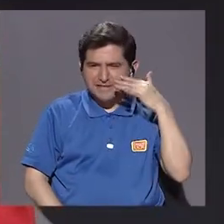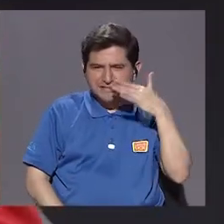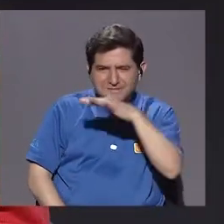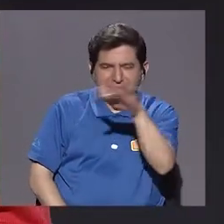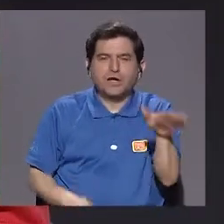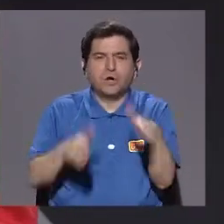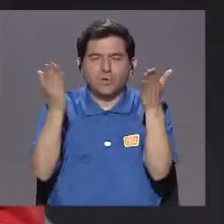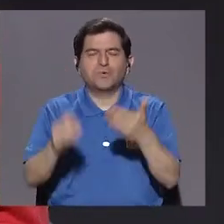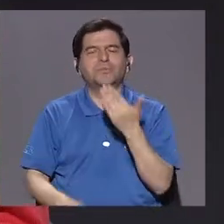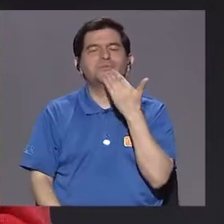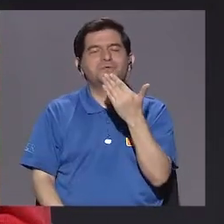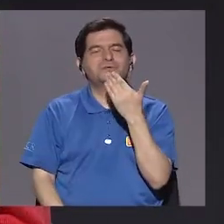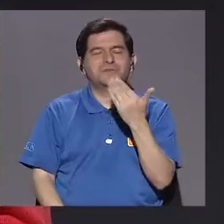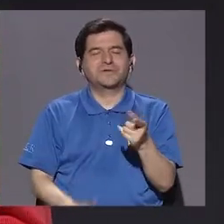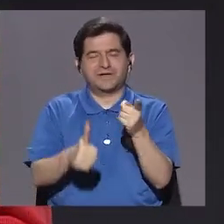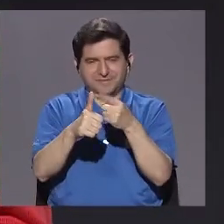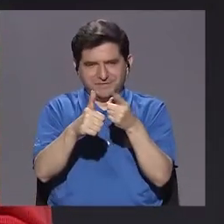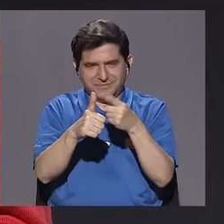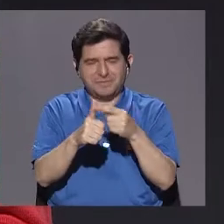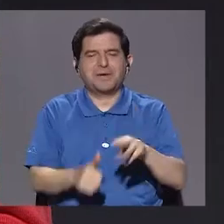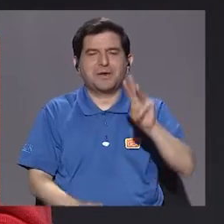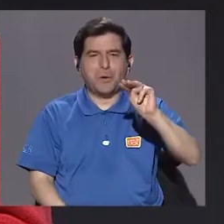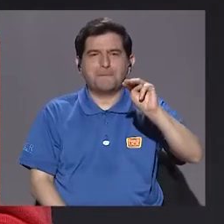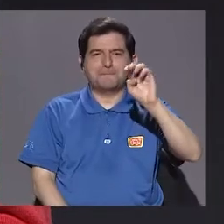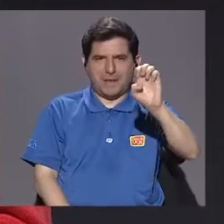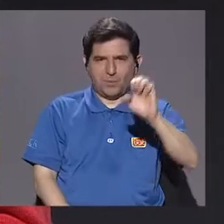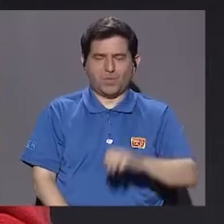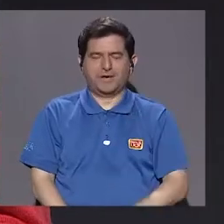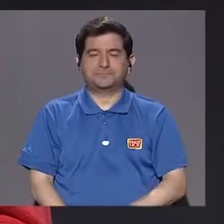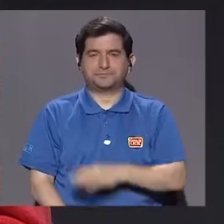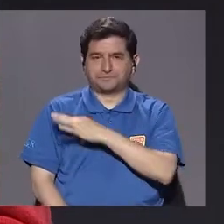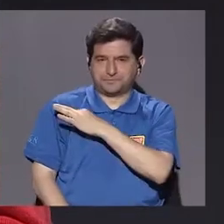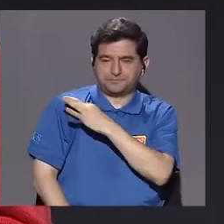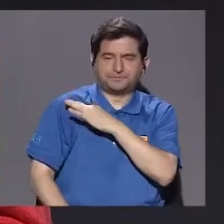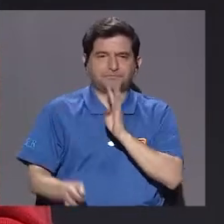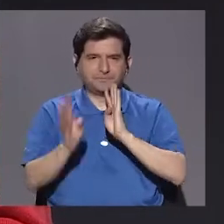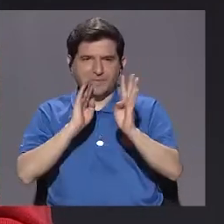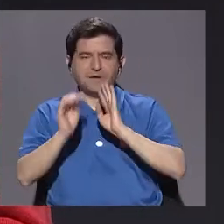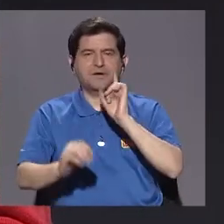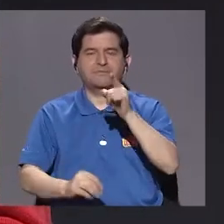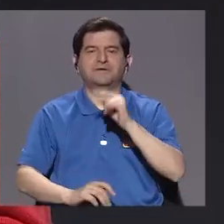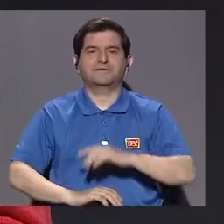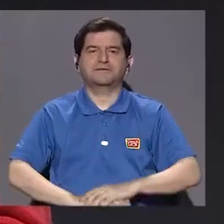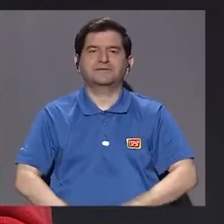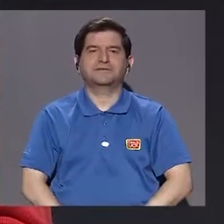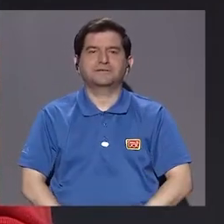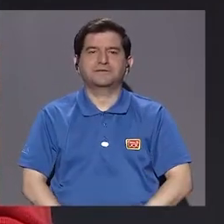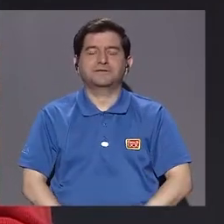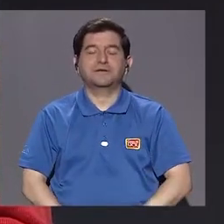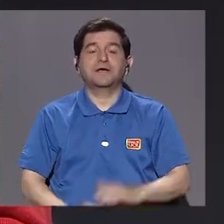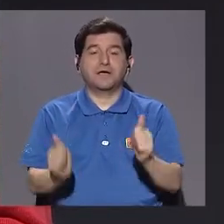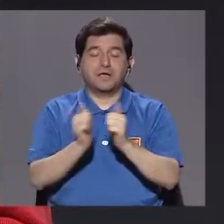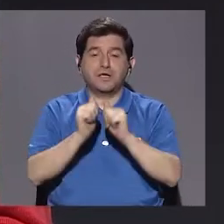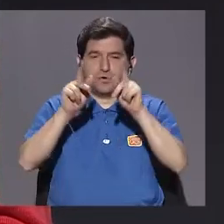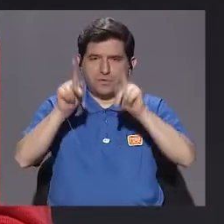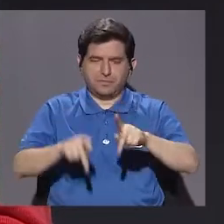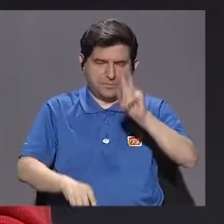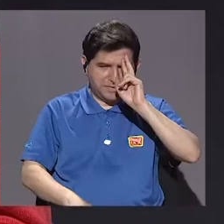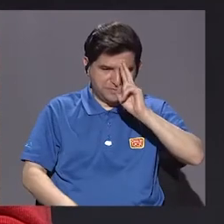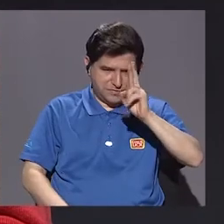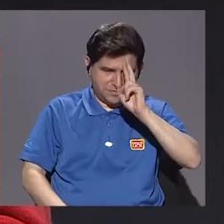muchas gracias bueno el medio primero por la invitación a conversar con usted y con sus críos